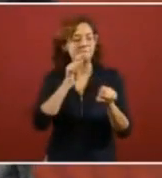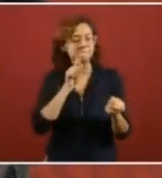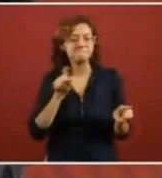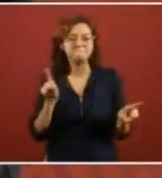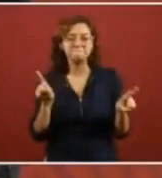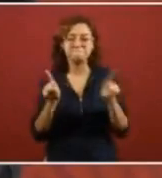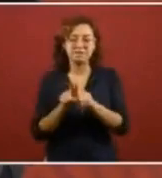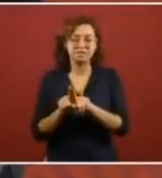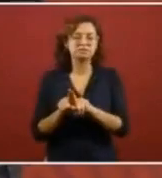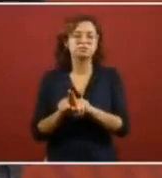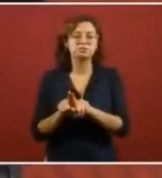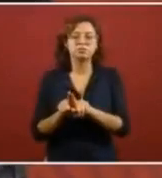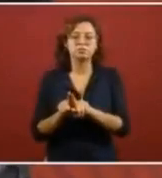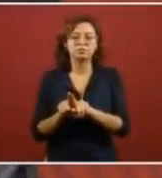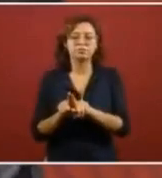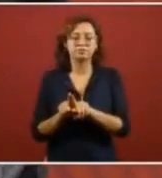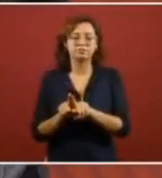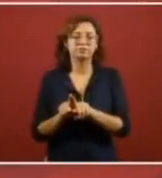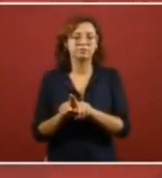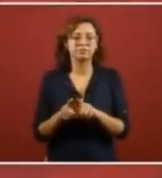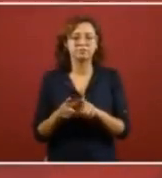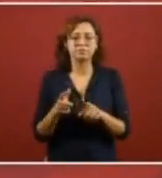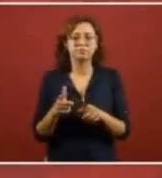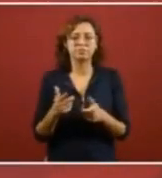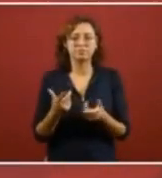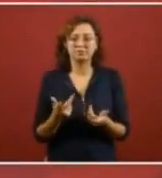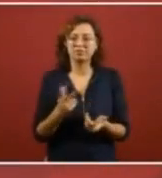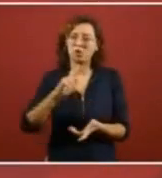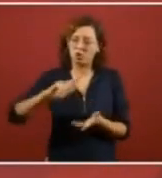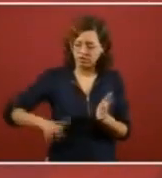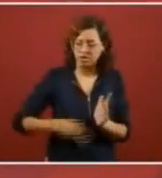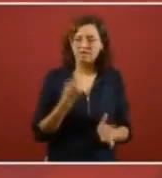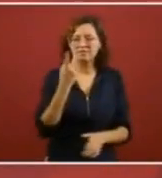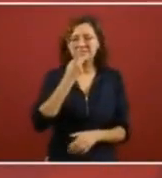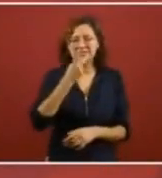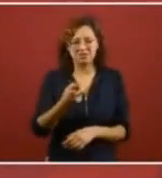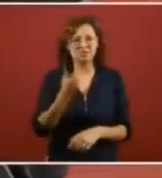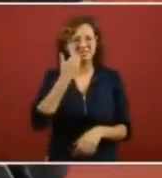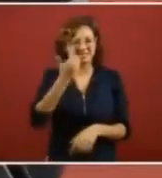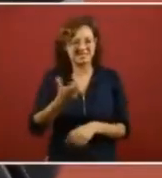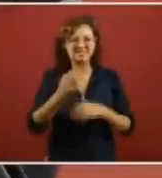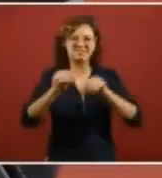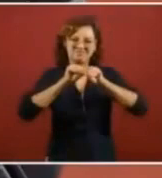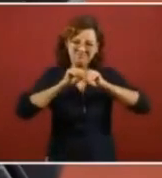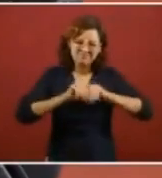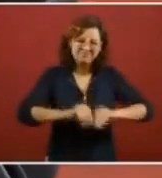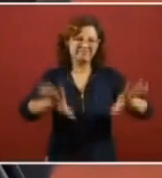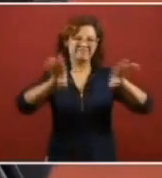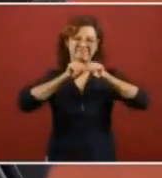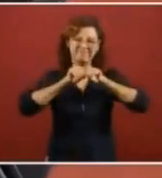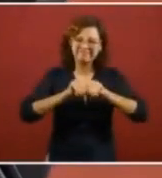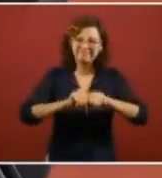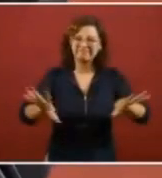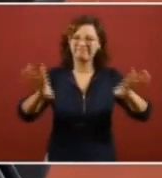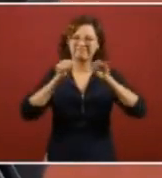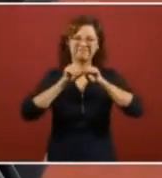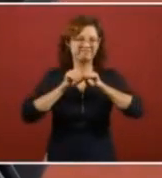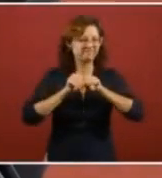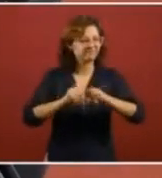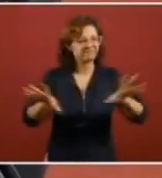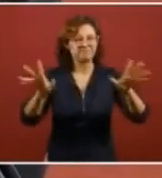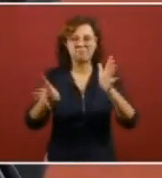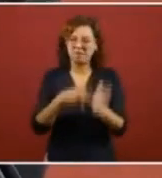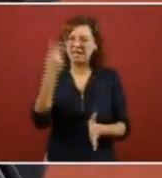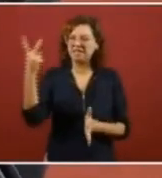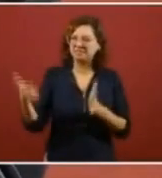que queremos que sea, vuelvo a decirlo, masiva e intensa por todos los